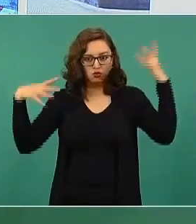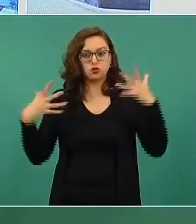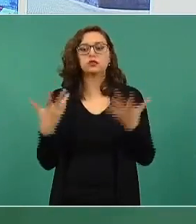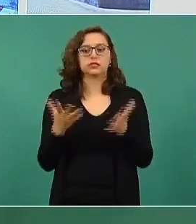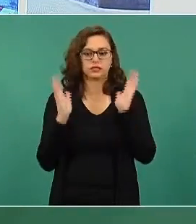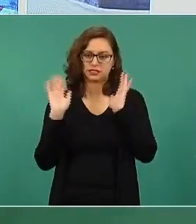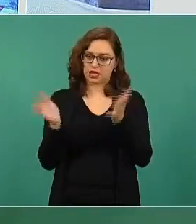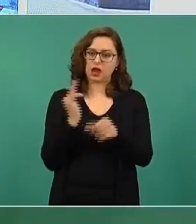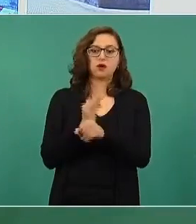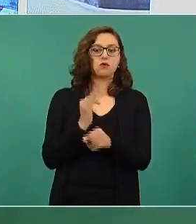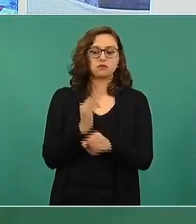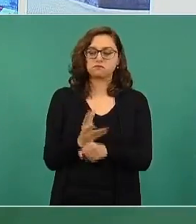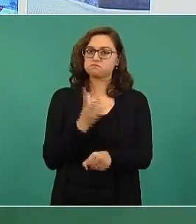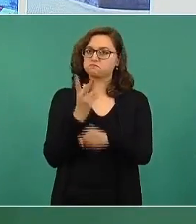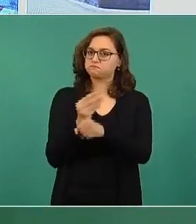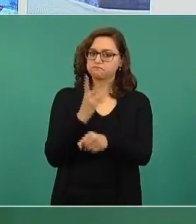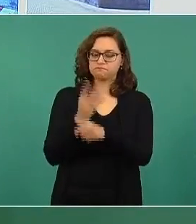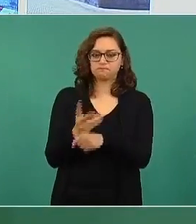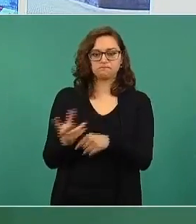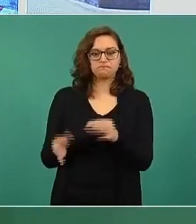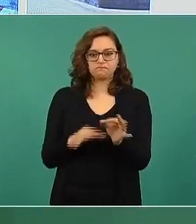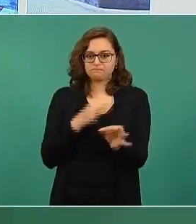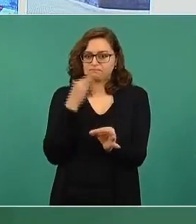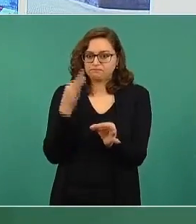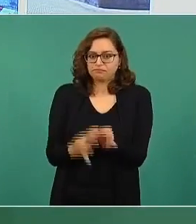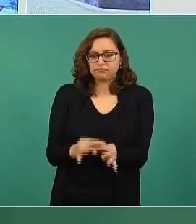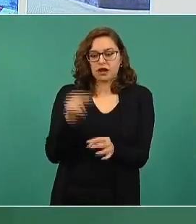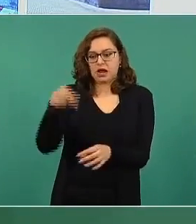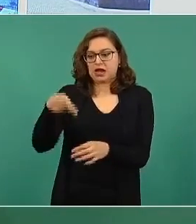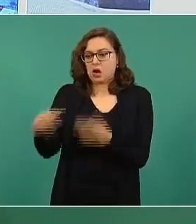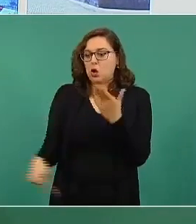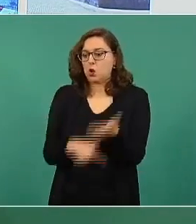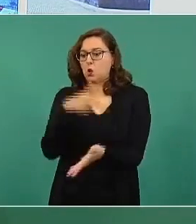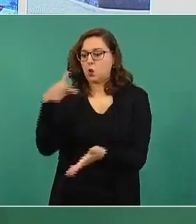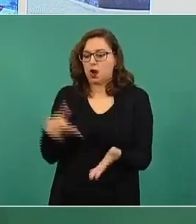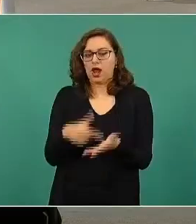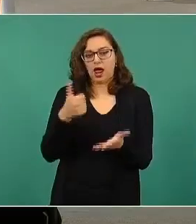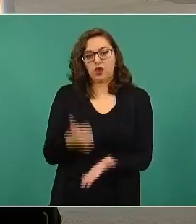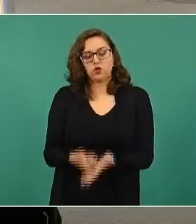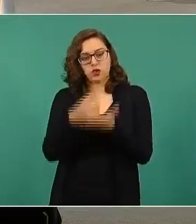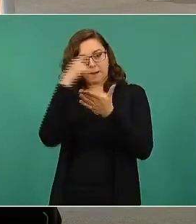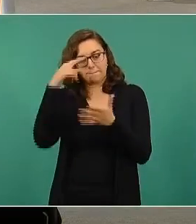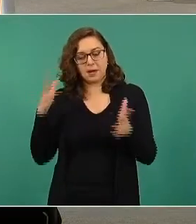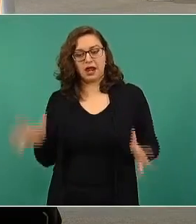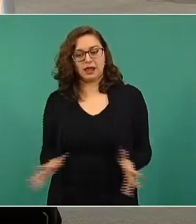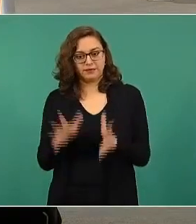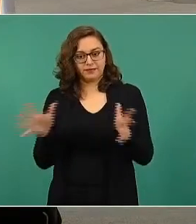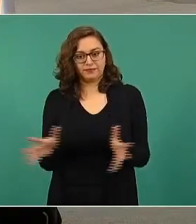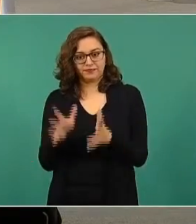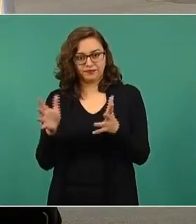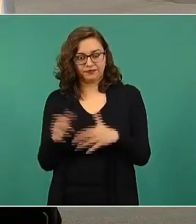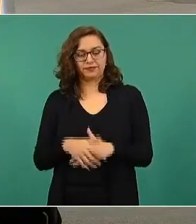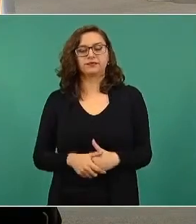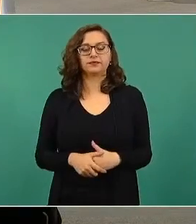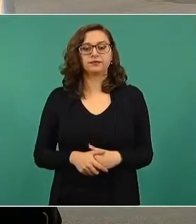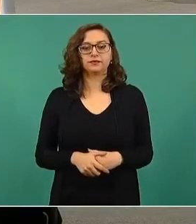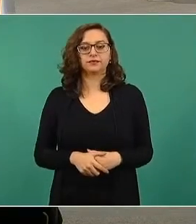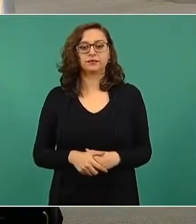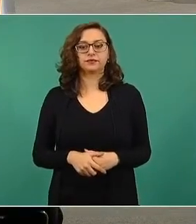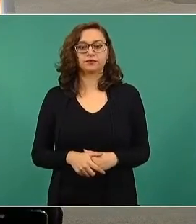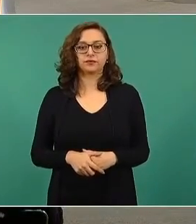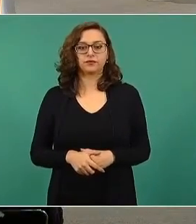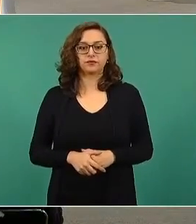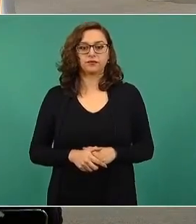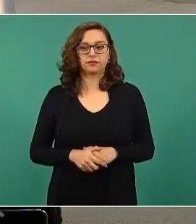día estamos esperando que sea pues un detonador y digamos un elemento central para la propia ciudad de Tapachula.